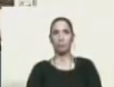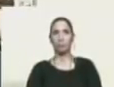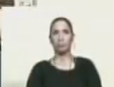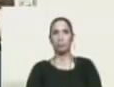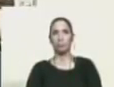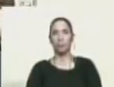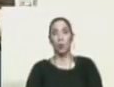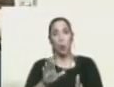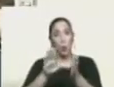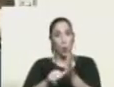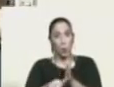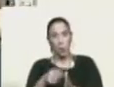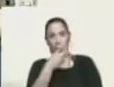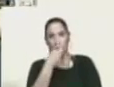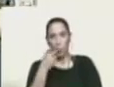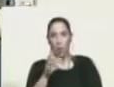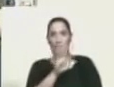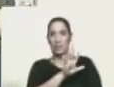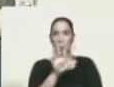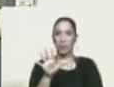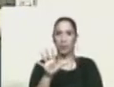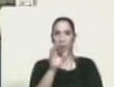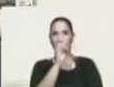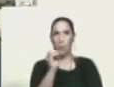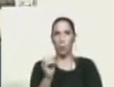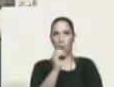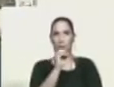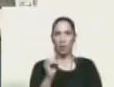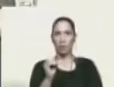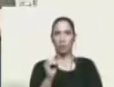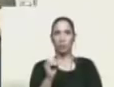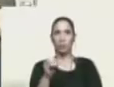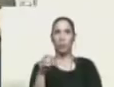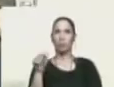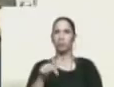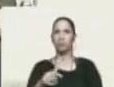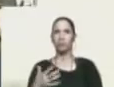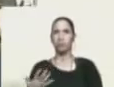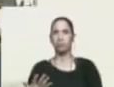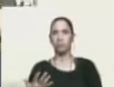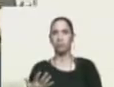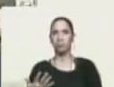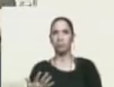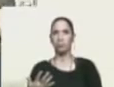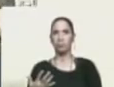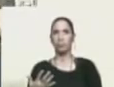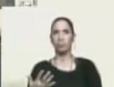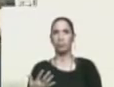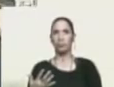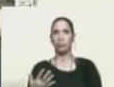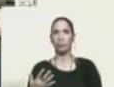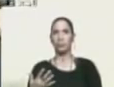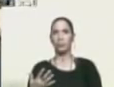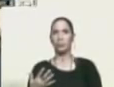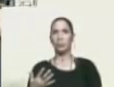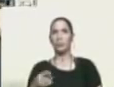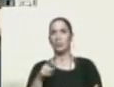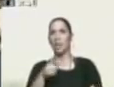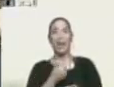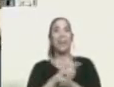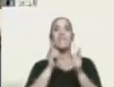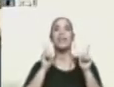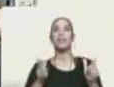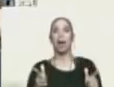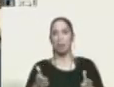el 55%, correspondían, óigase bien, a sobreseimientos, o sea,